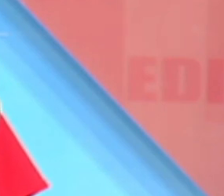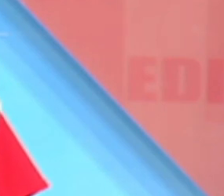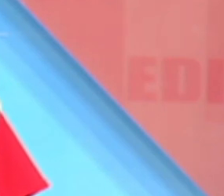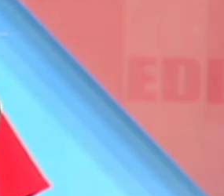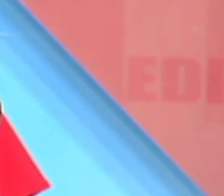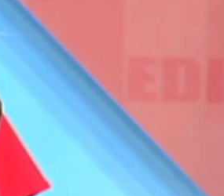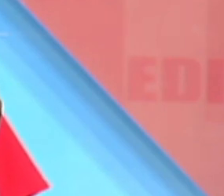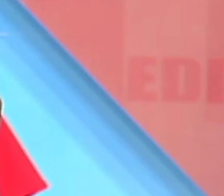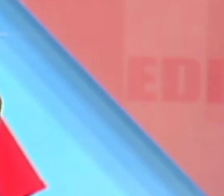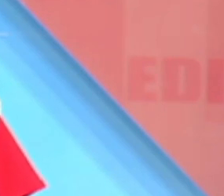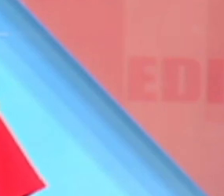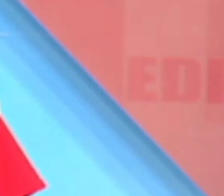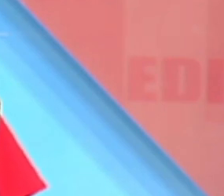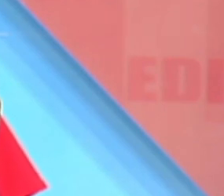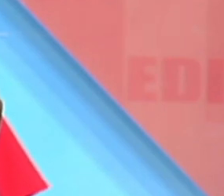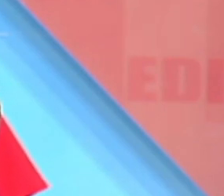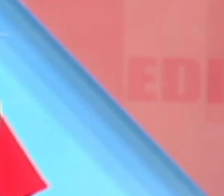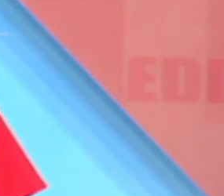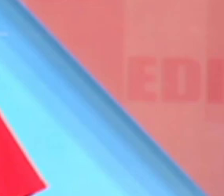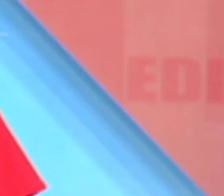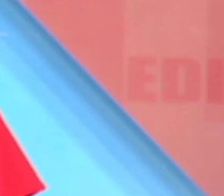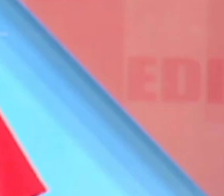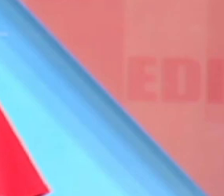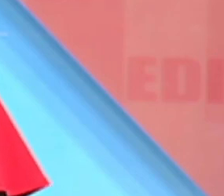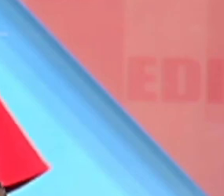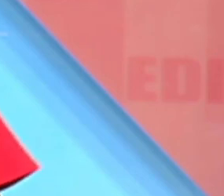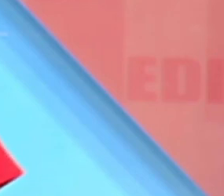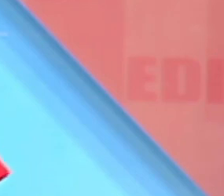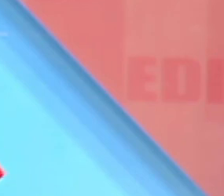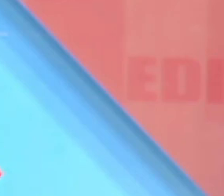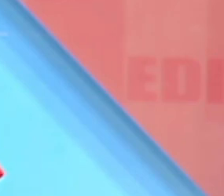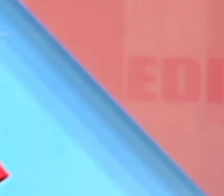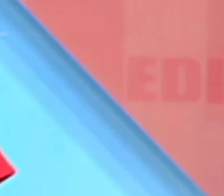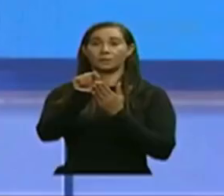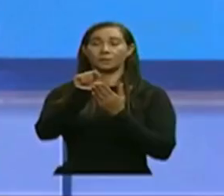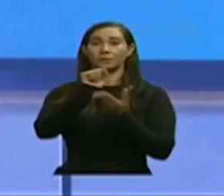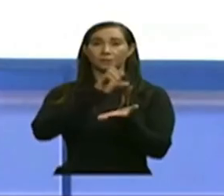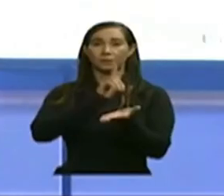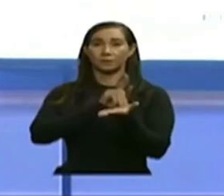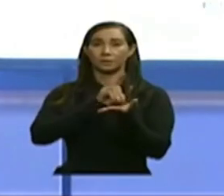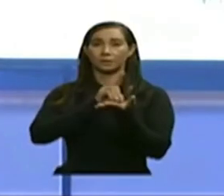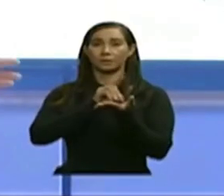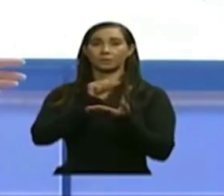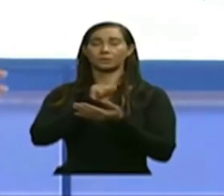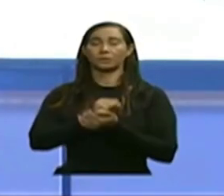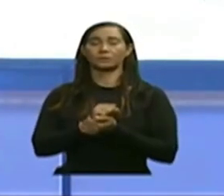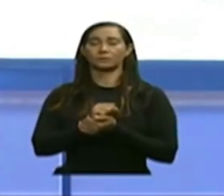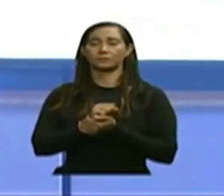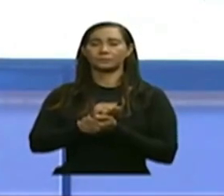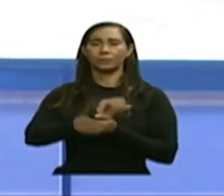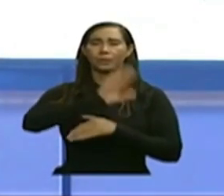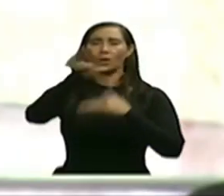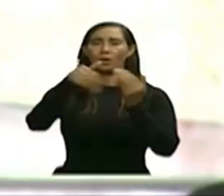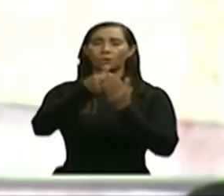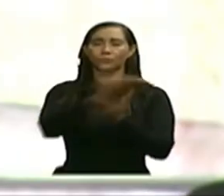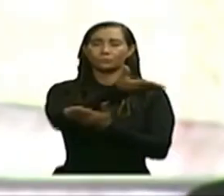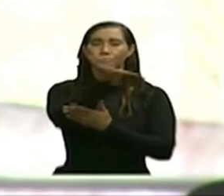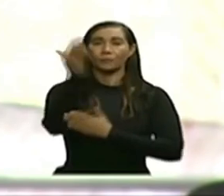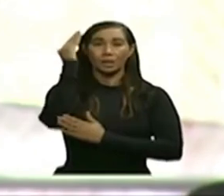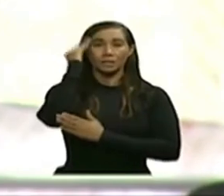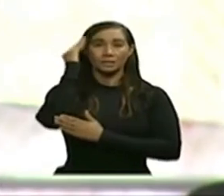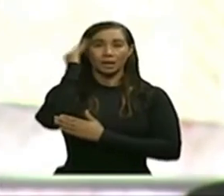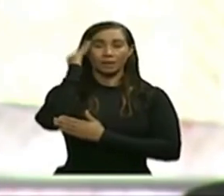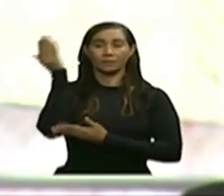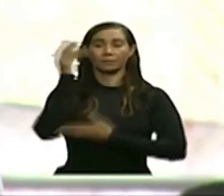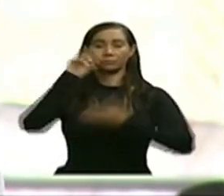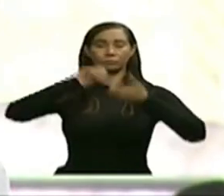presidente. Ahí mismo hacemos la pausa que creo que es necesaria y regresamos de una vez. Como todos ustedes saben, uno de los problemas que